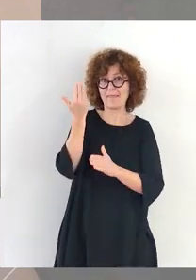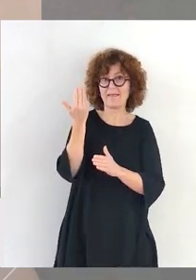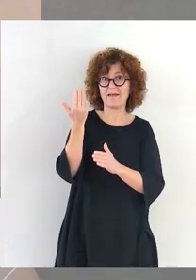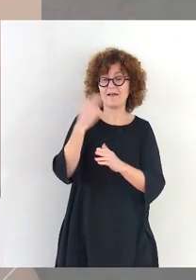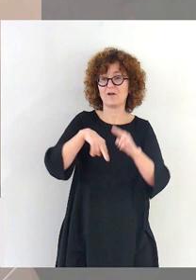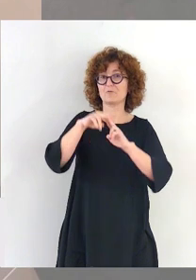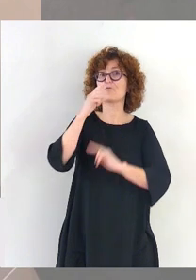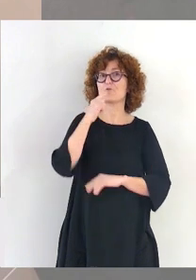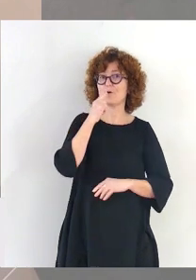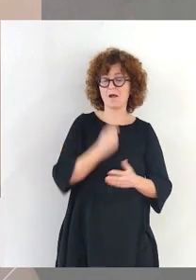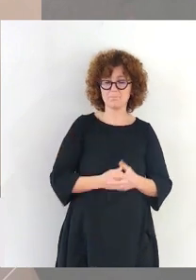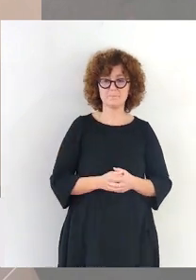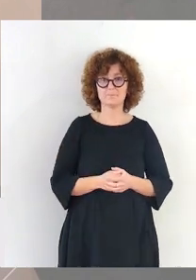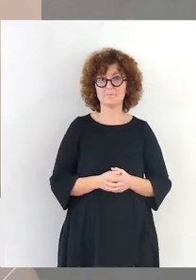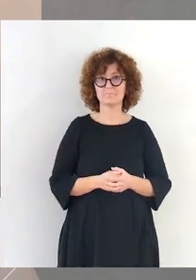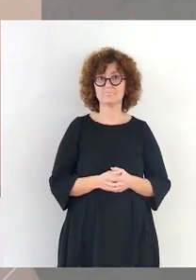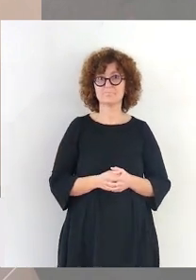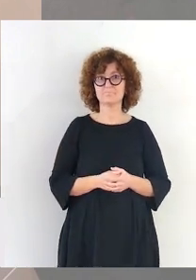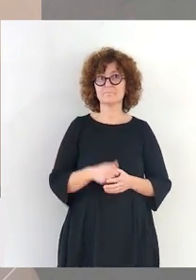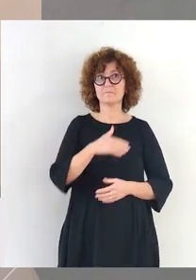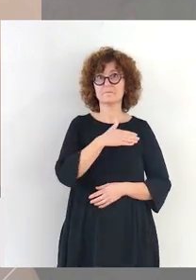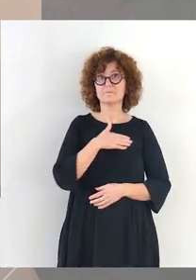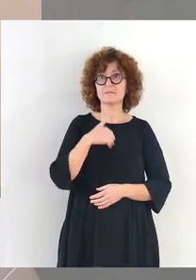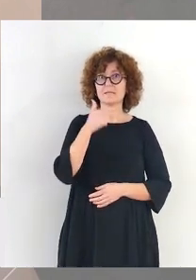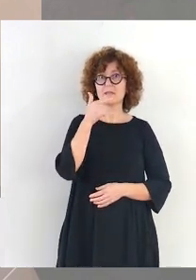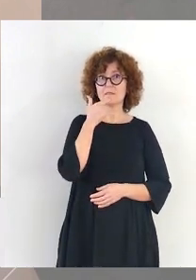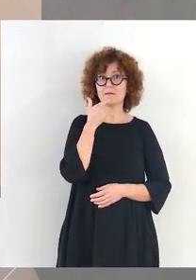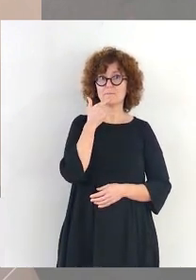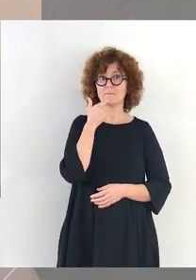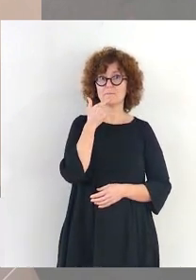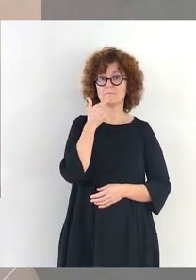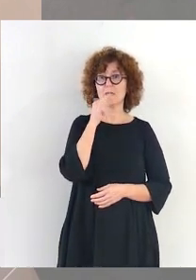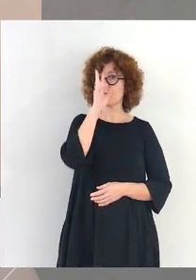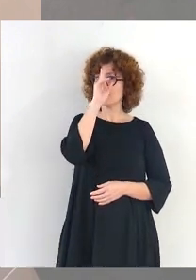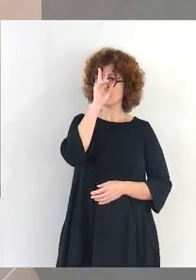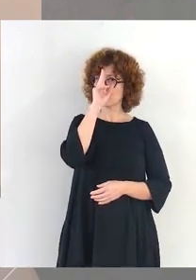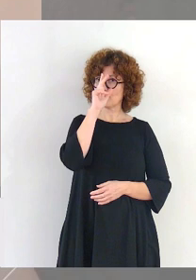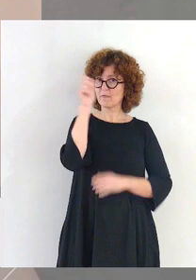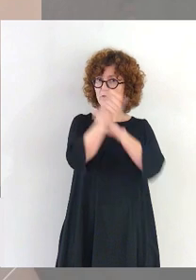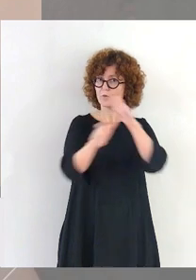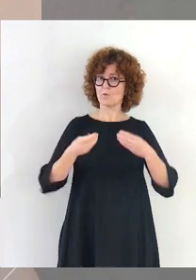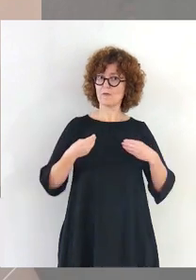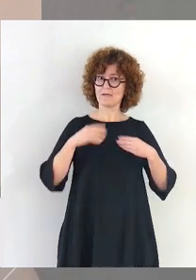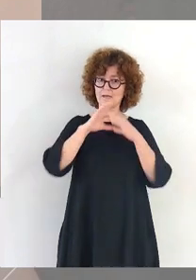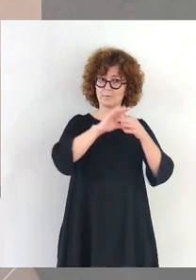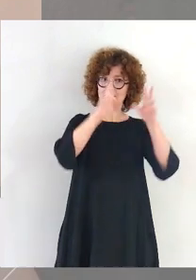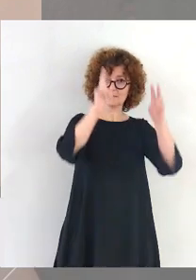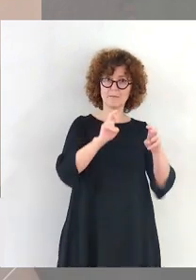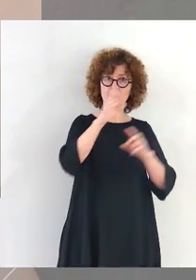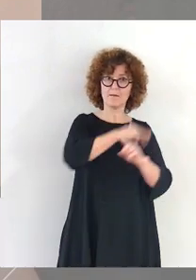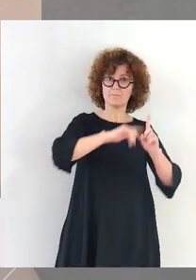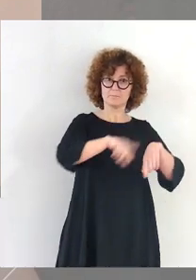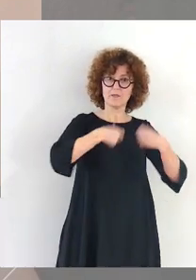Cruz Roja lo cual quiere decir que el medio ambiente la preocupación de la ciudadanía por el medio ambiente forma parte ya de